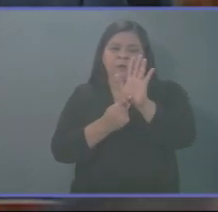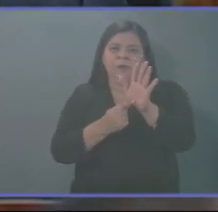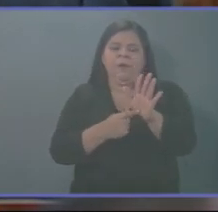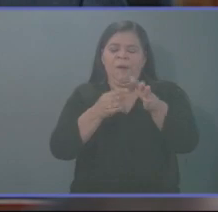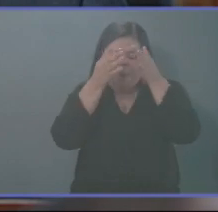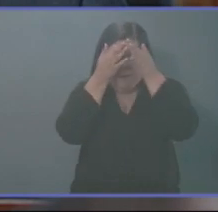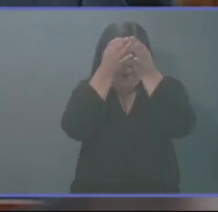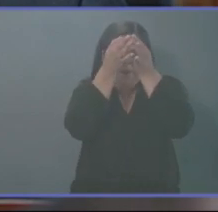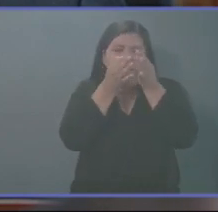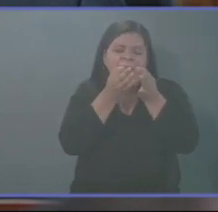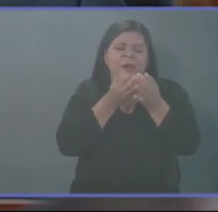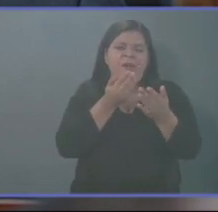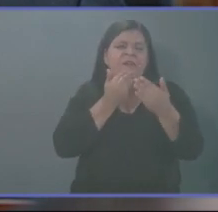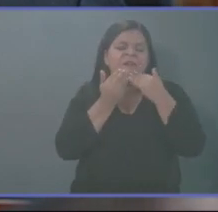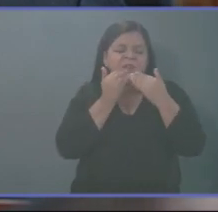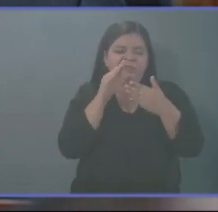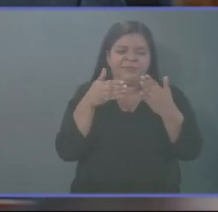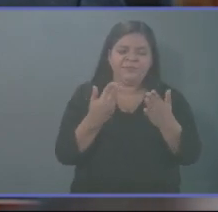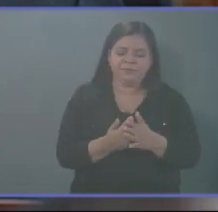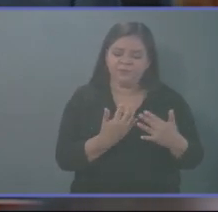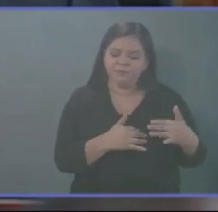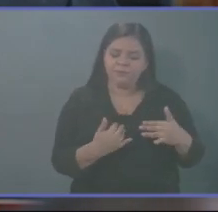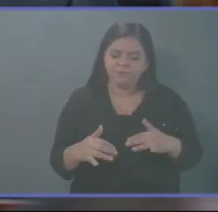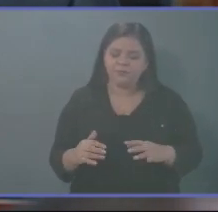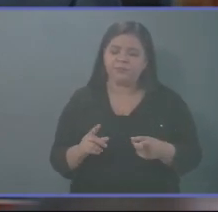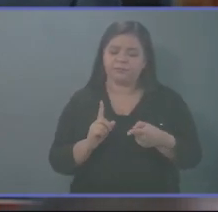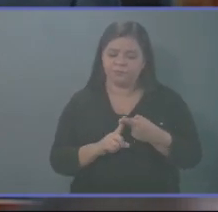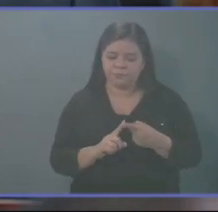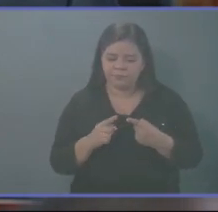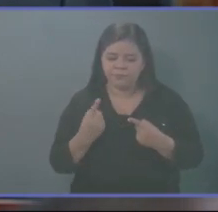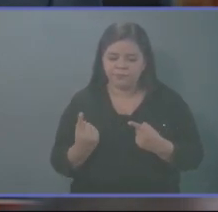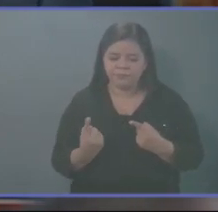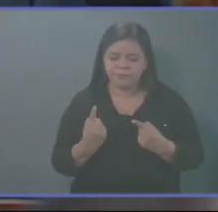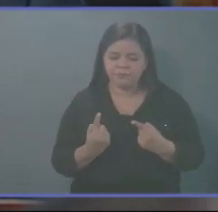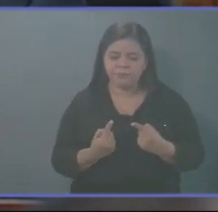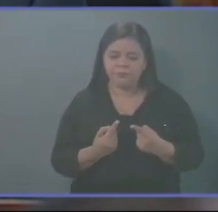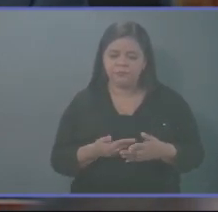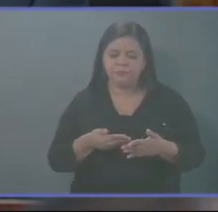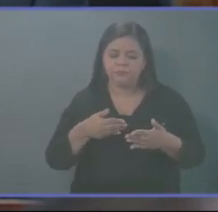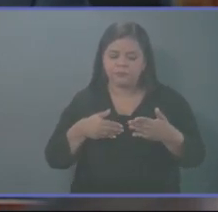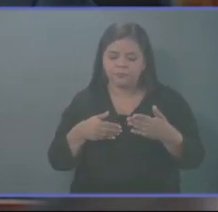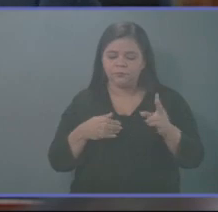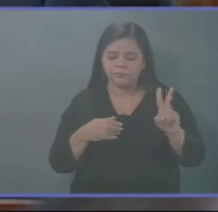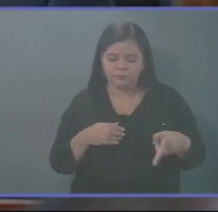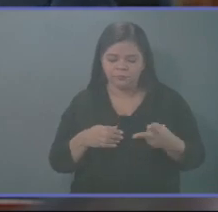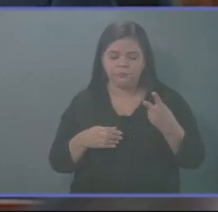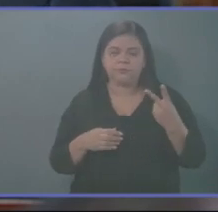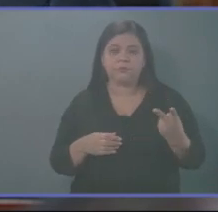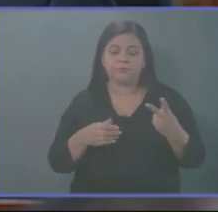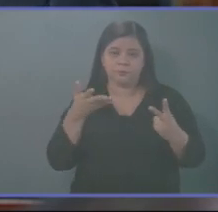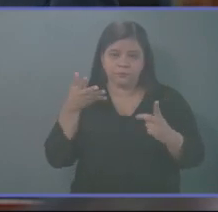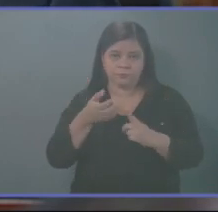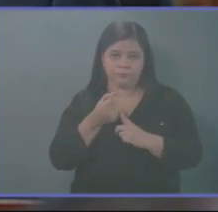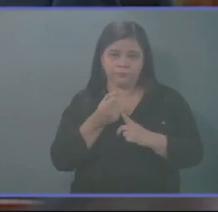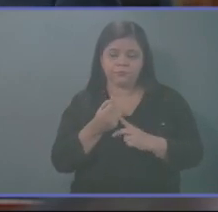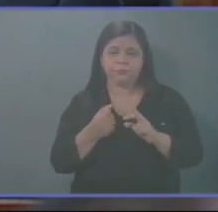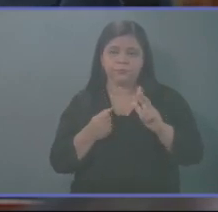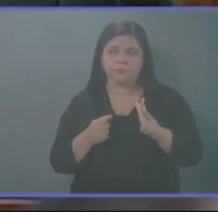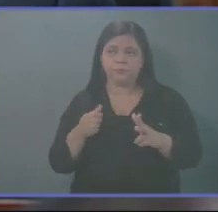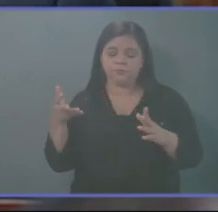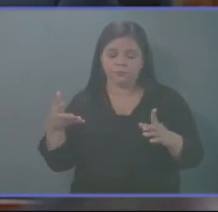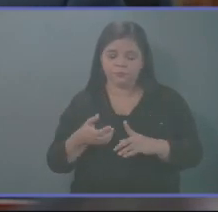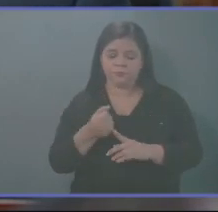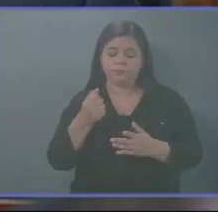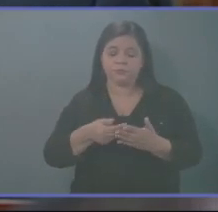el dictamen que describe las actividades realizadas. 1. Antecedentes. 2. Finalidad y objeto